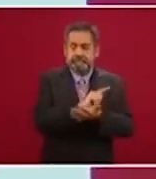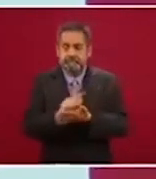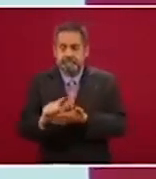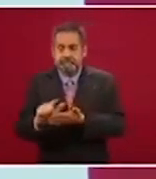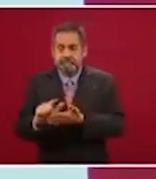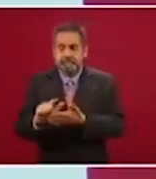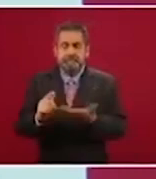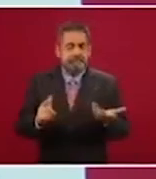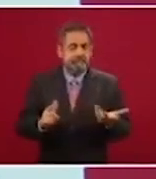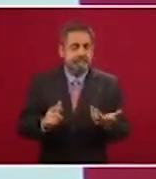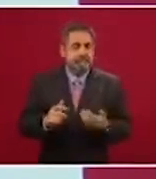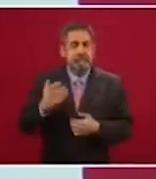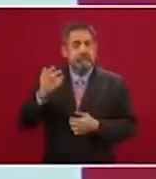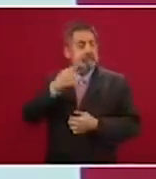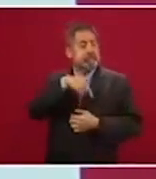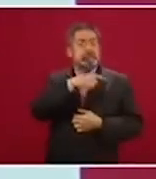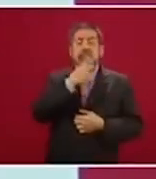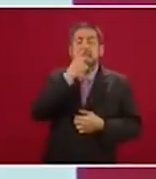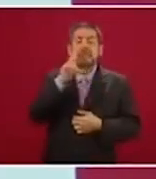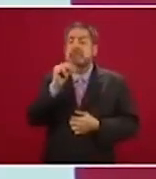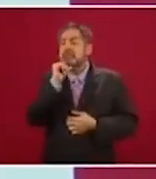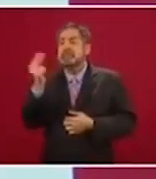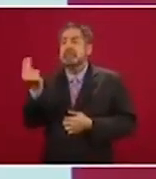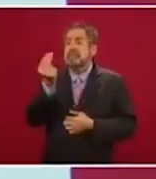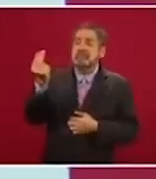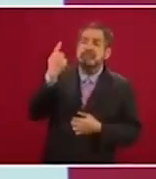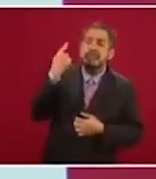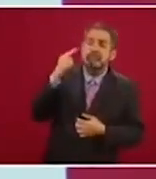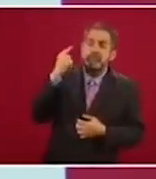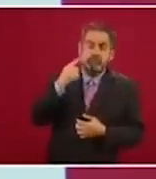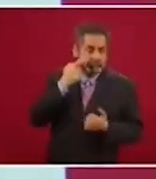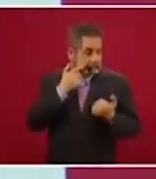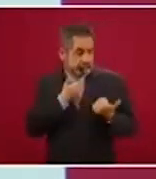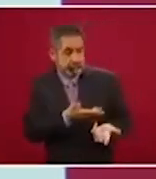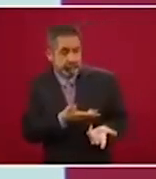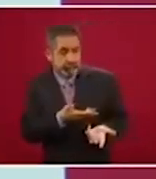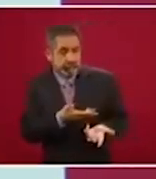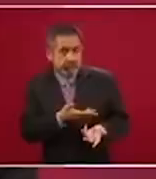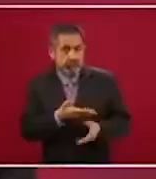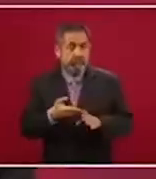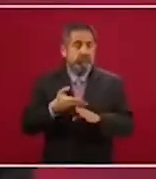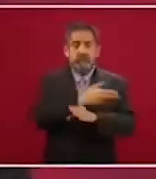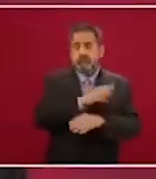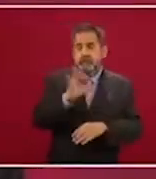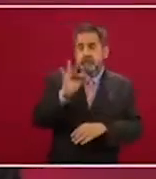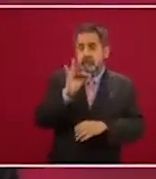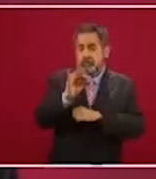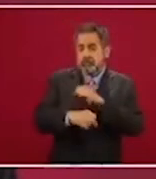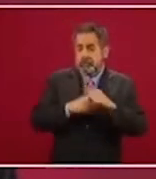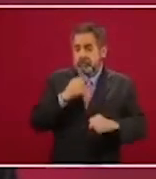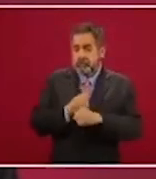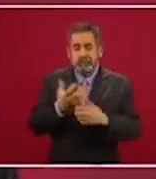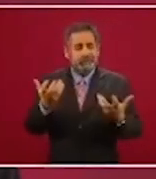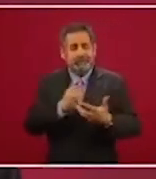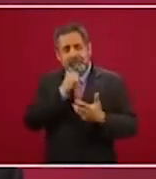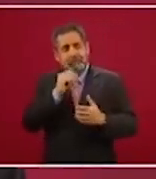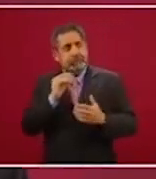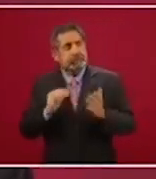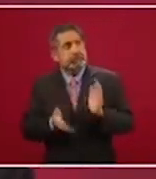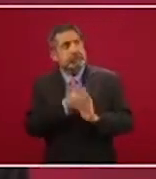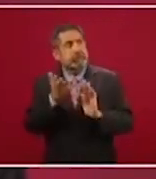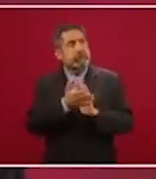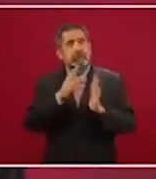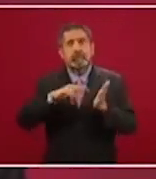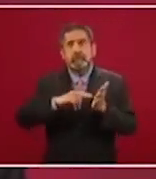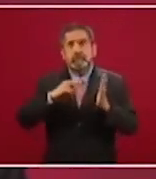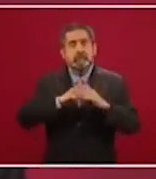Decían que no hacía falta y durante 40 años no se construyó una nueva refinería y